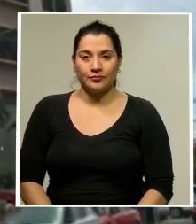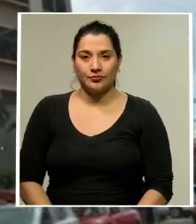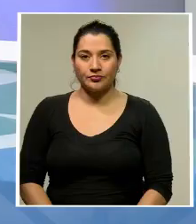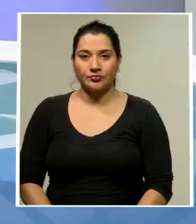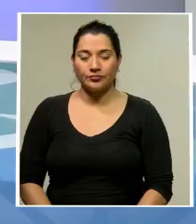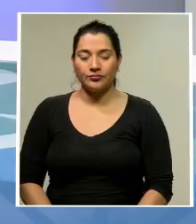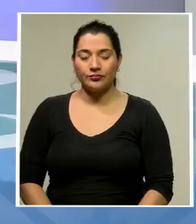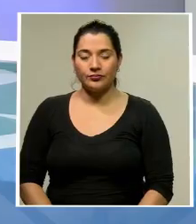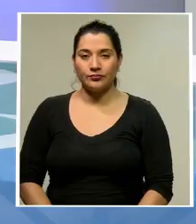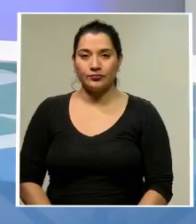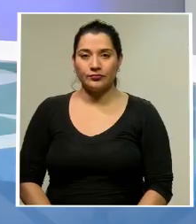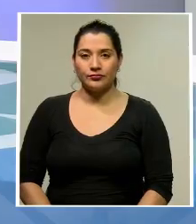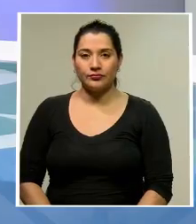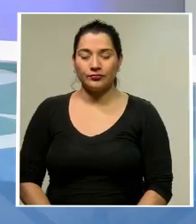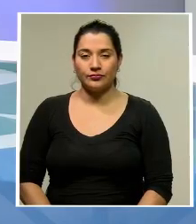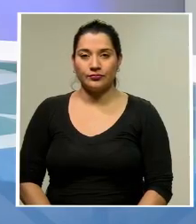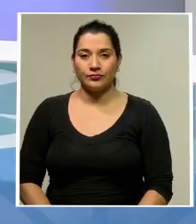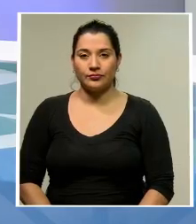Vialidad.